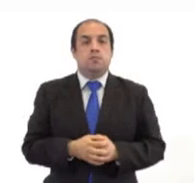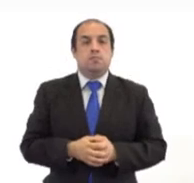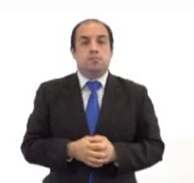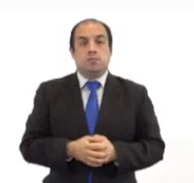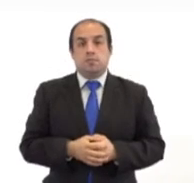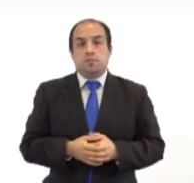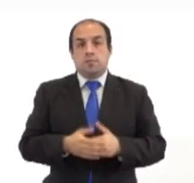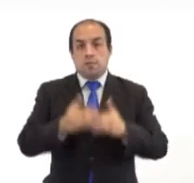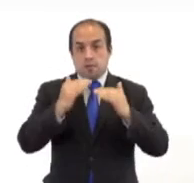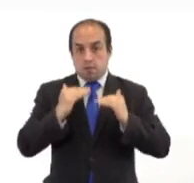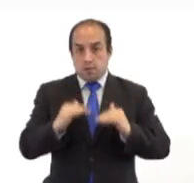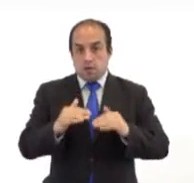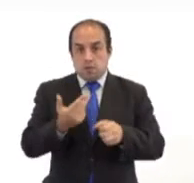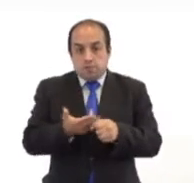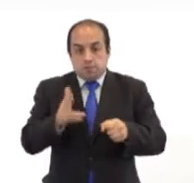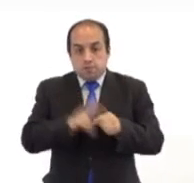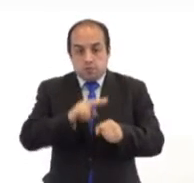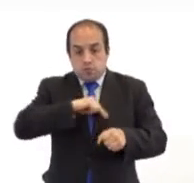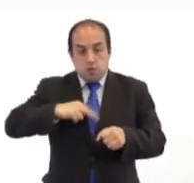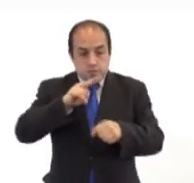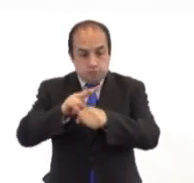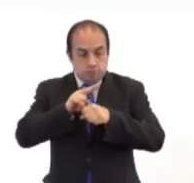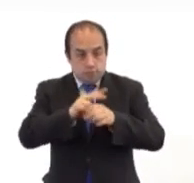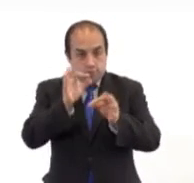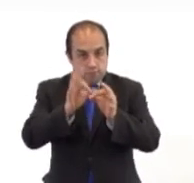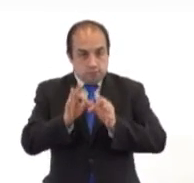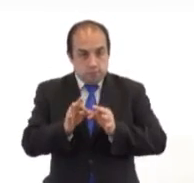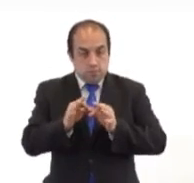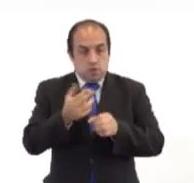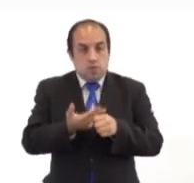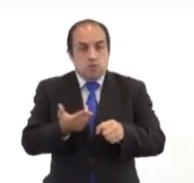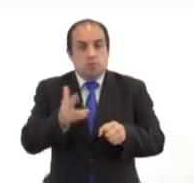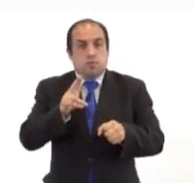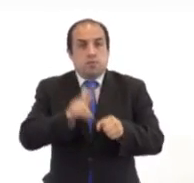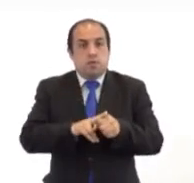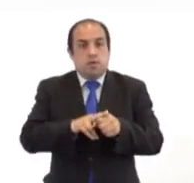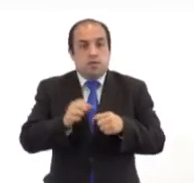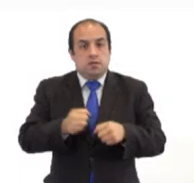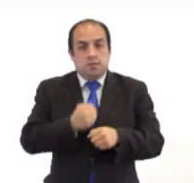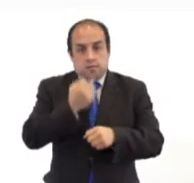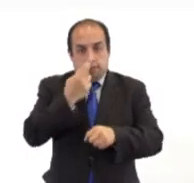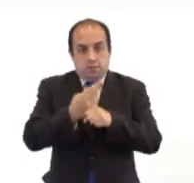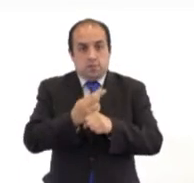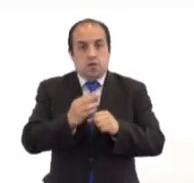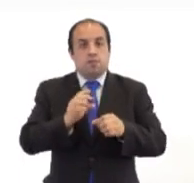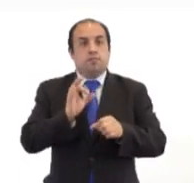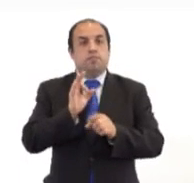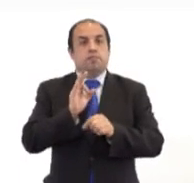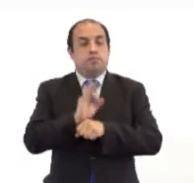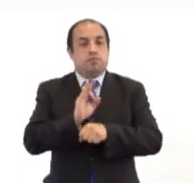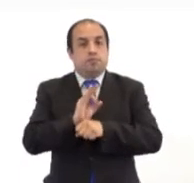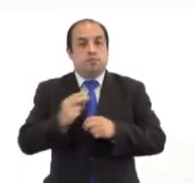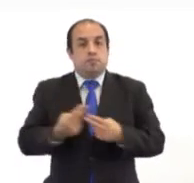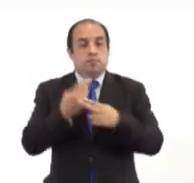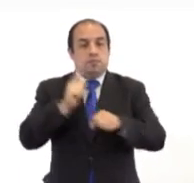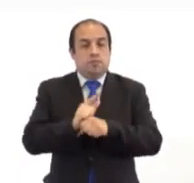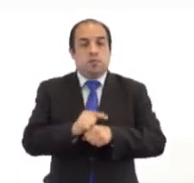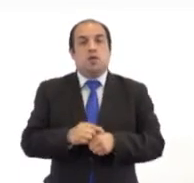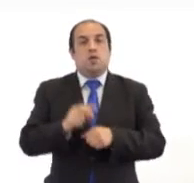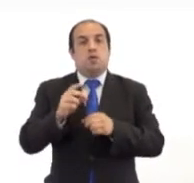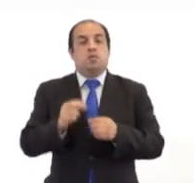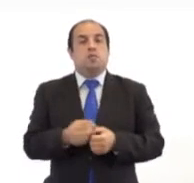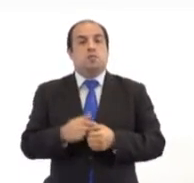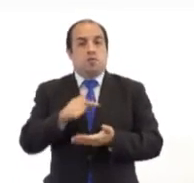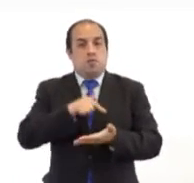En los hospitales que le damos seguimiento más puntual, que son los hospitales de la Secretaría de Defensa Nacional, la unidad temporal del IMSS móvil